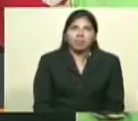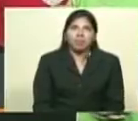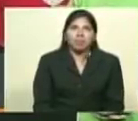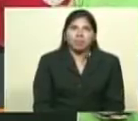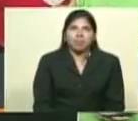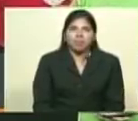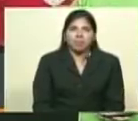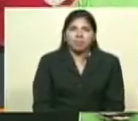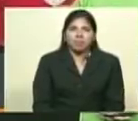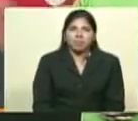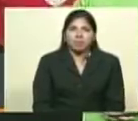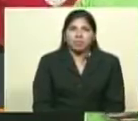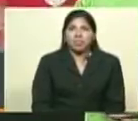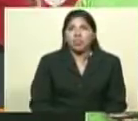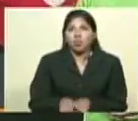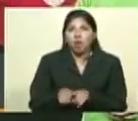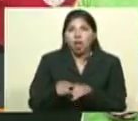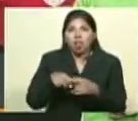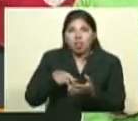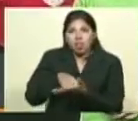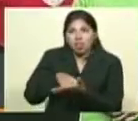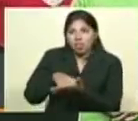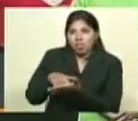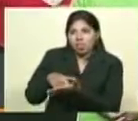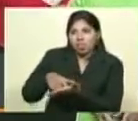Se le arrodilló.